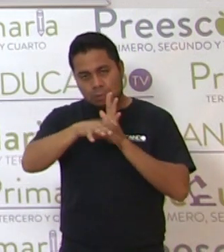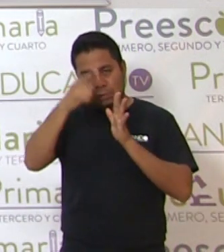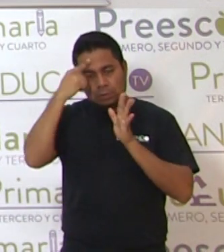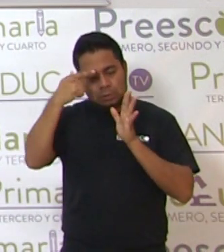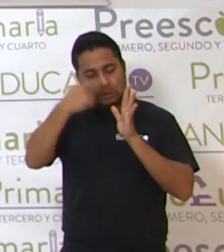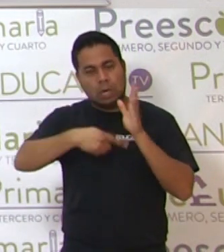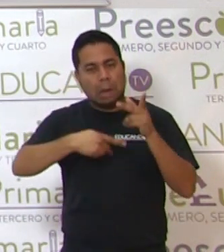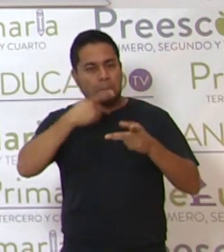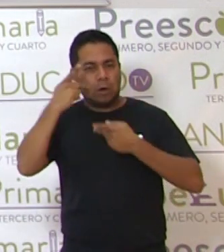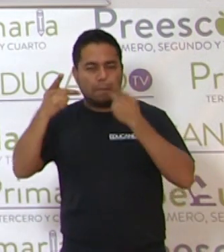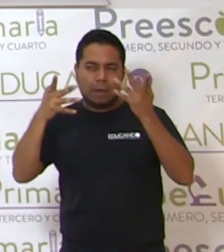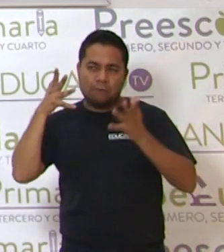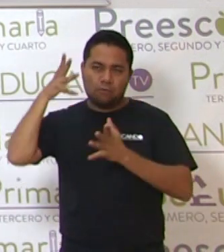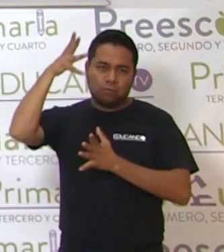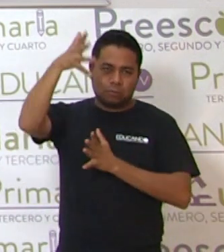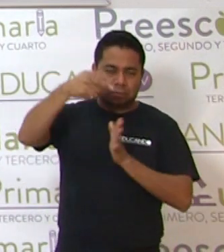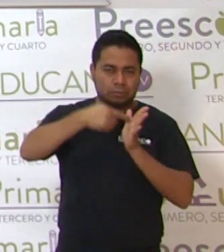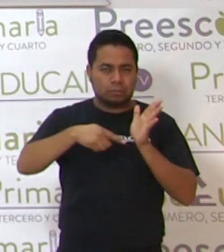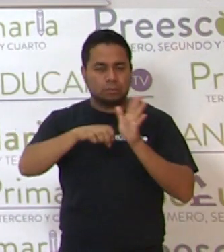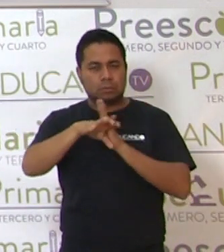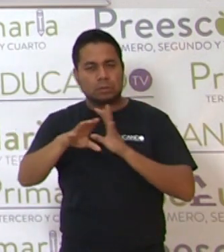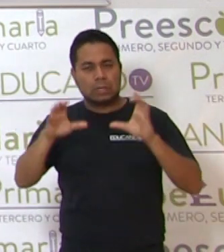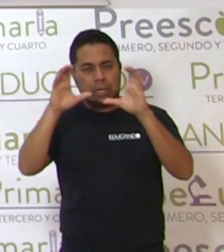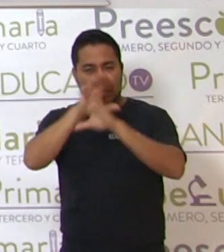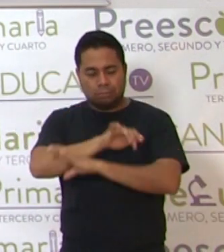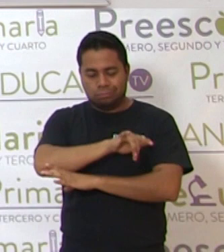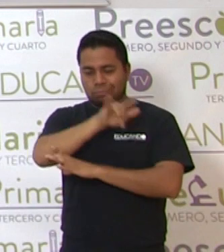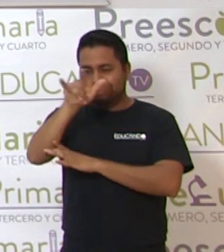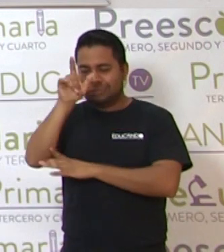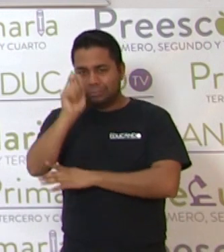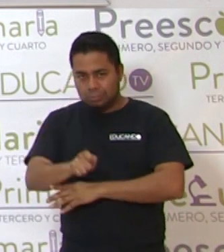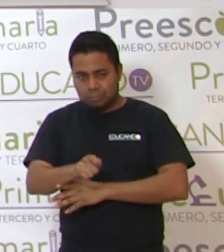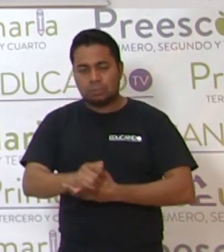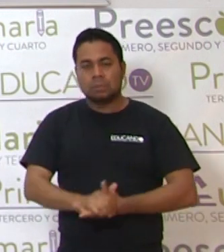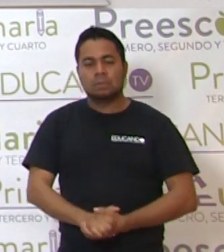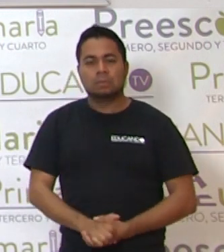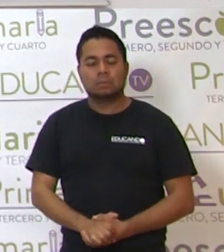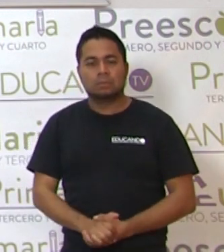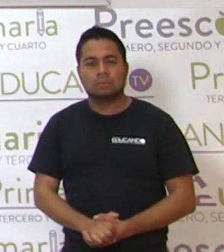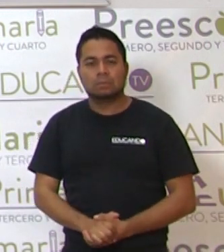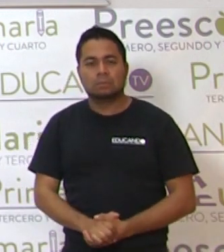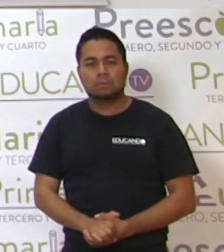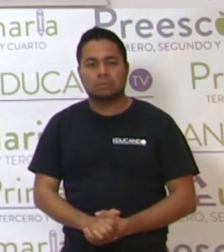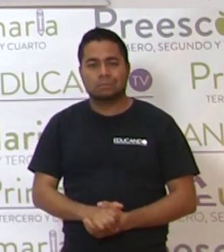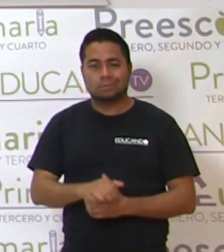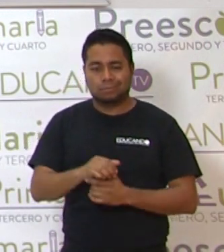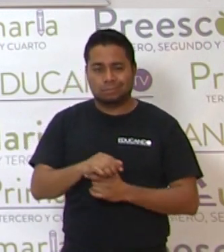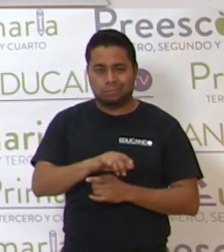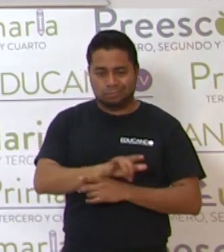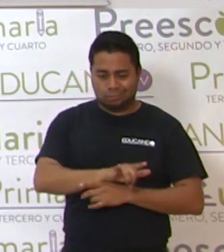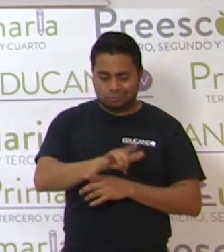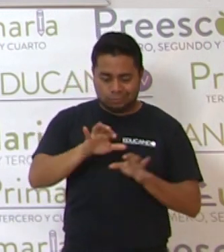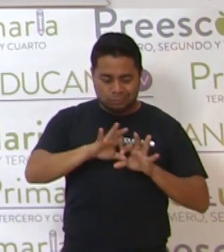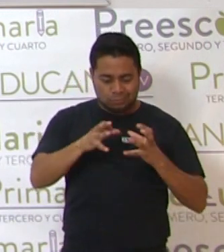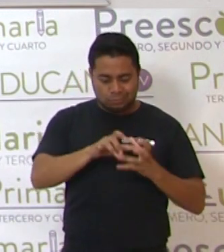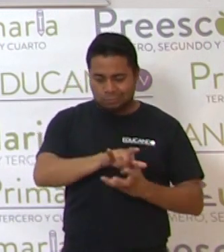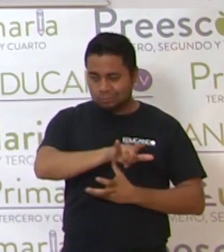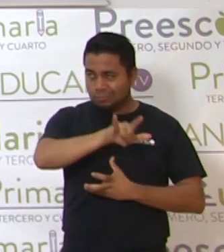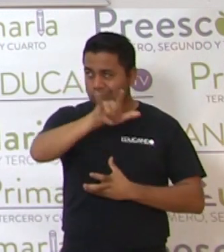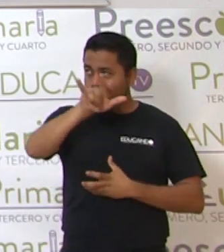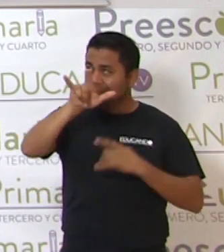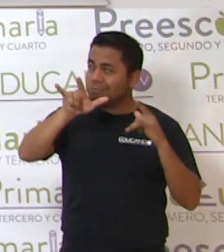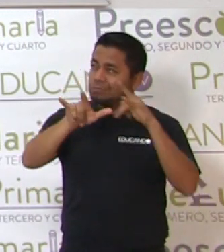poema futurista, la canción del aeroplano. Por ejemplo, abandona la tierra y dirígete al cielo, mi